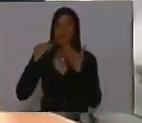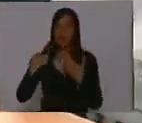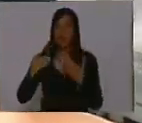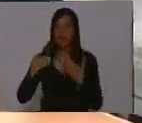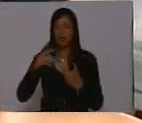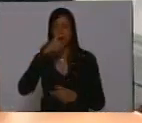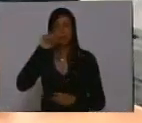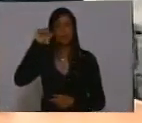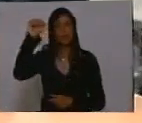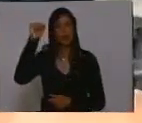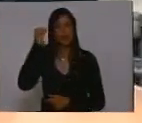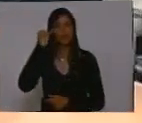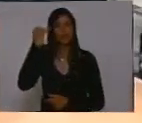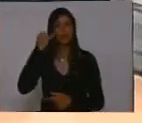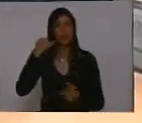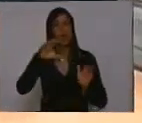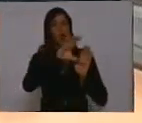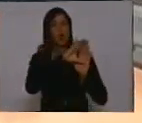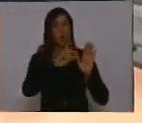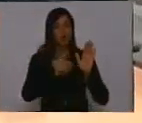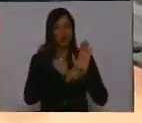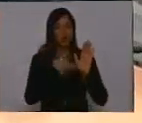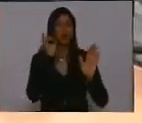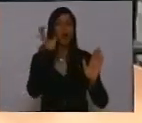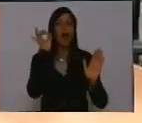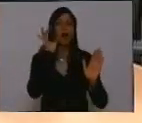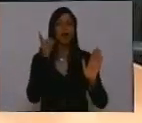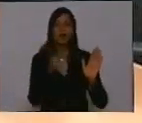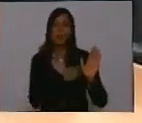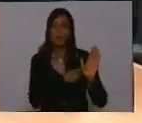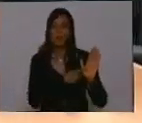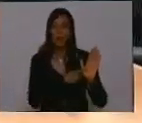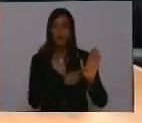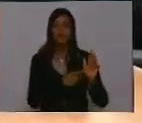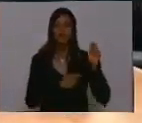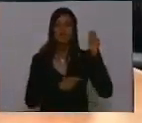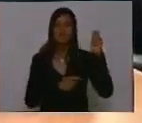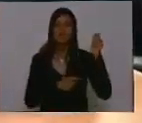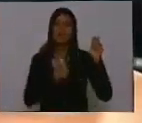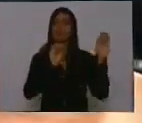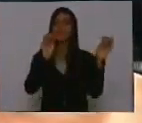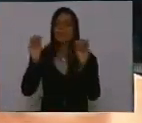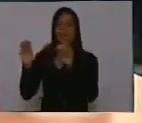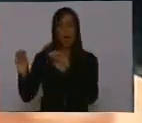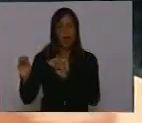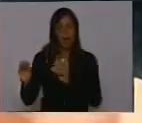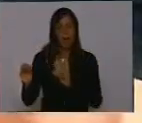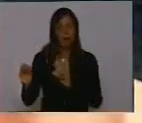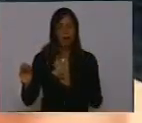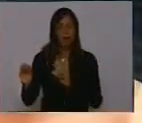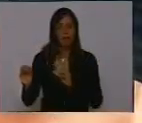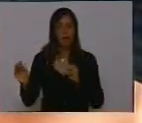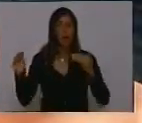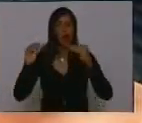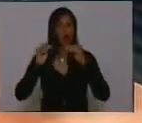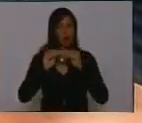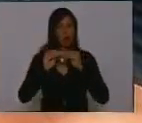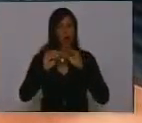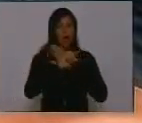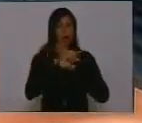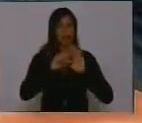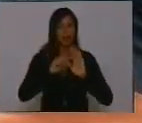utilizando las herramientas que tiene la Constitución de la República Bolivariana de Venezuela, convocó, de acuerdo a los